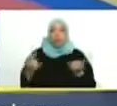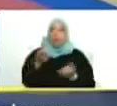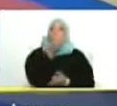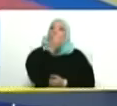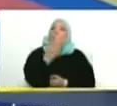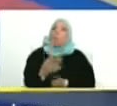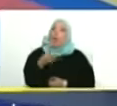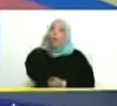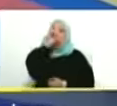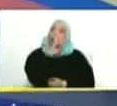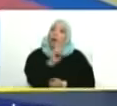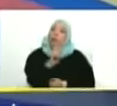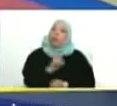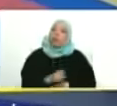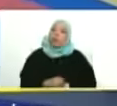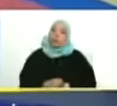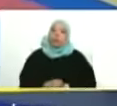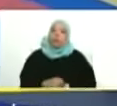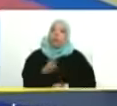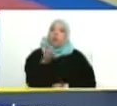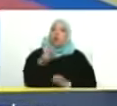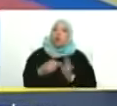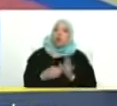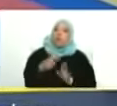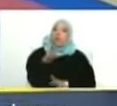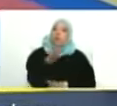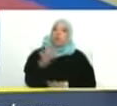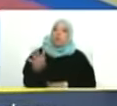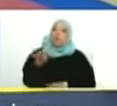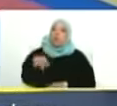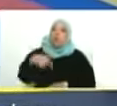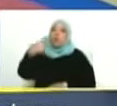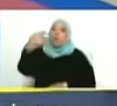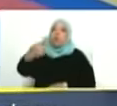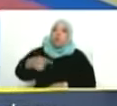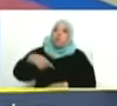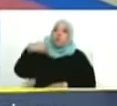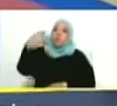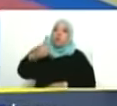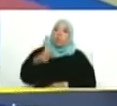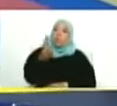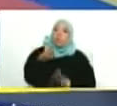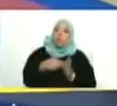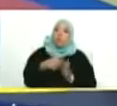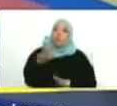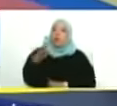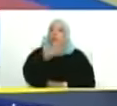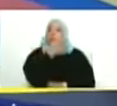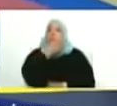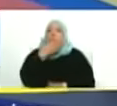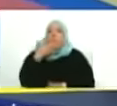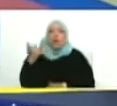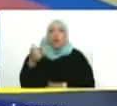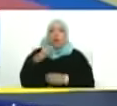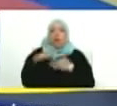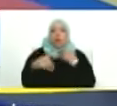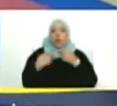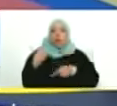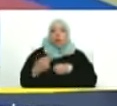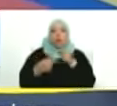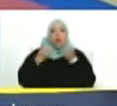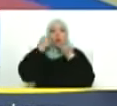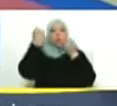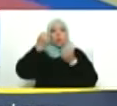buen año. Pero el año 2024 y los años por venir serán los mejores años de esta etapa de